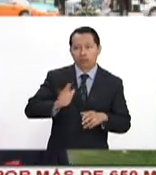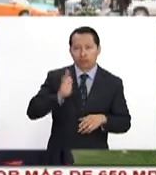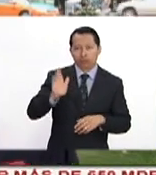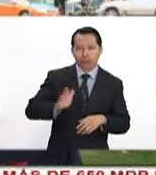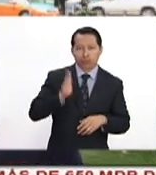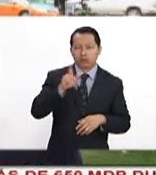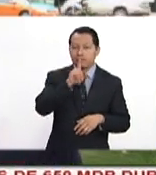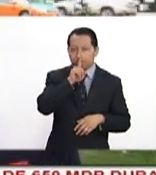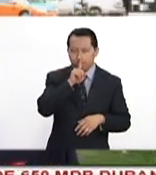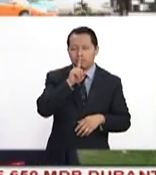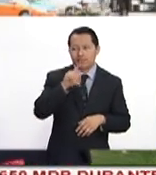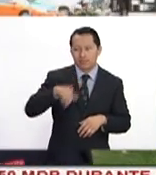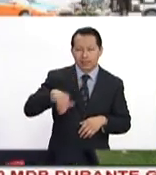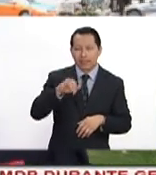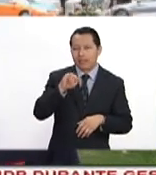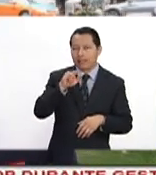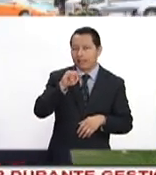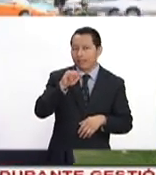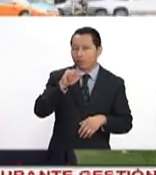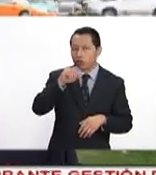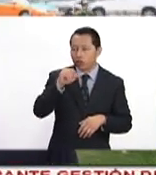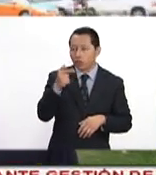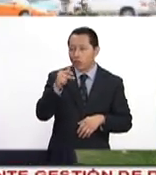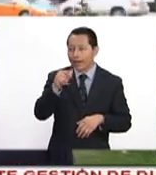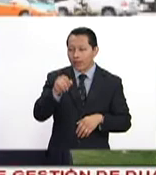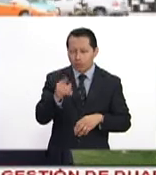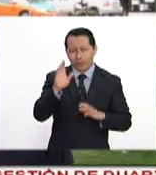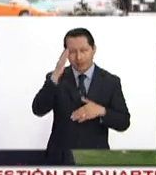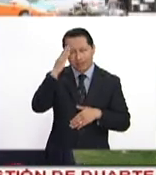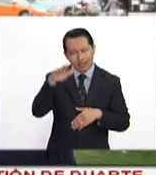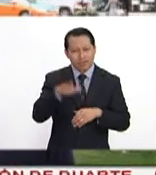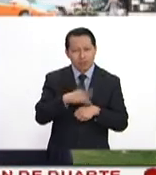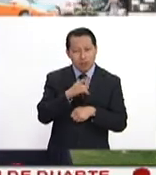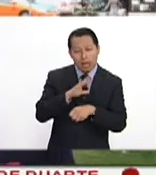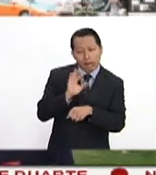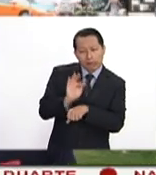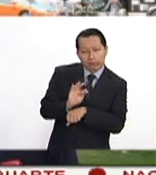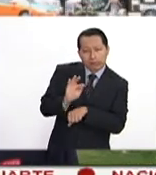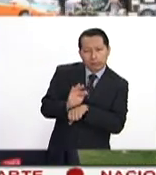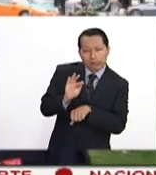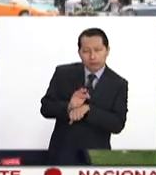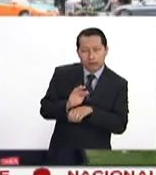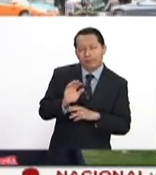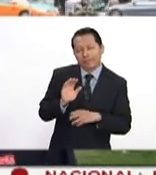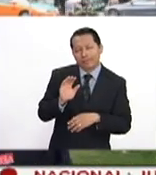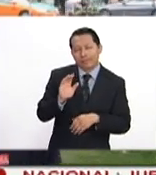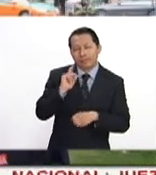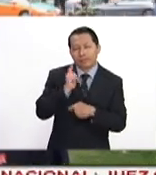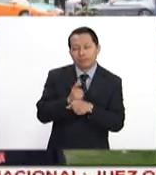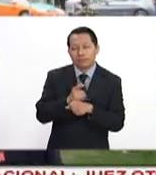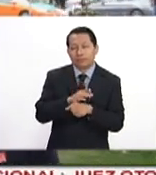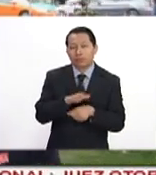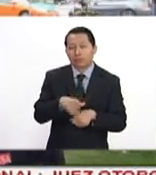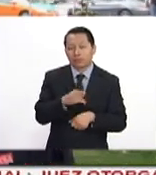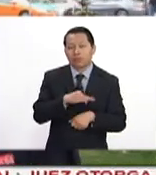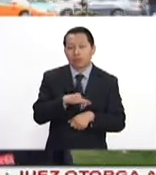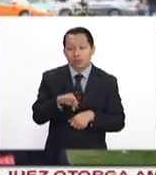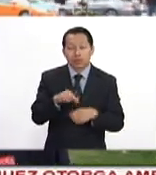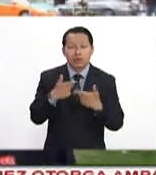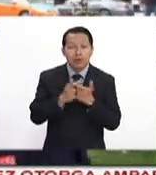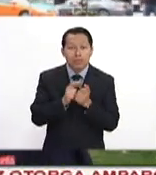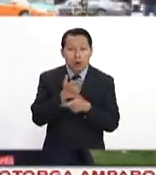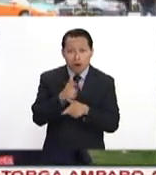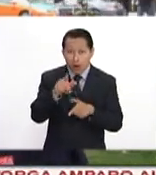lo decía Ildefonso Guajardo, estas medidas antiproteccionistas ya se veían venir. Para los liberales se trata pues